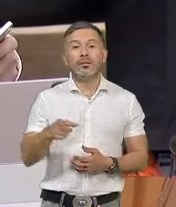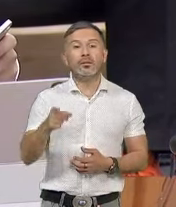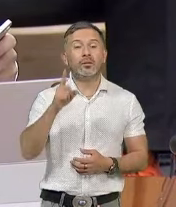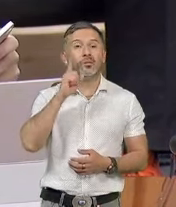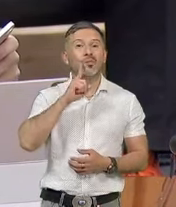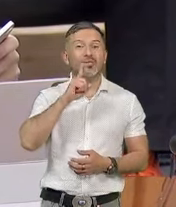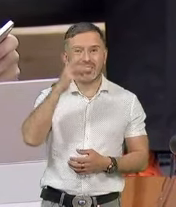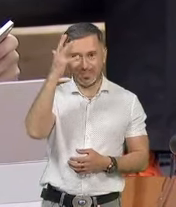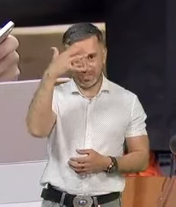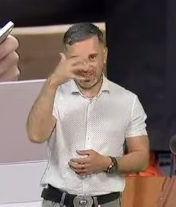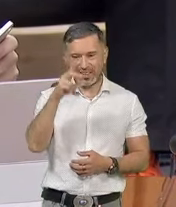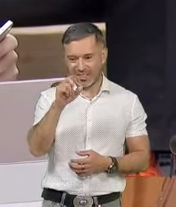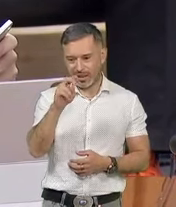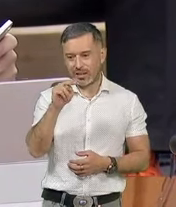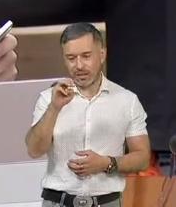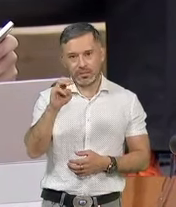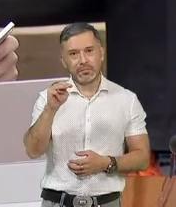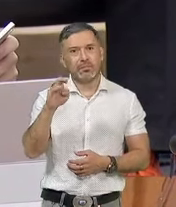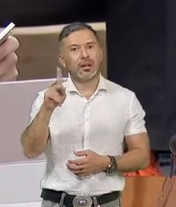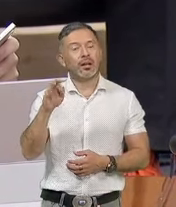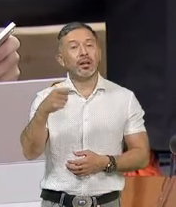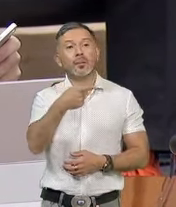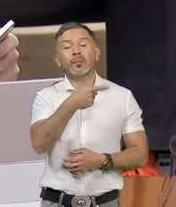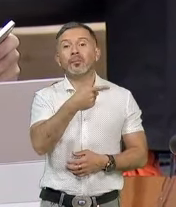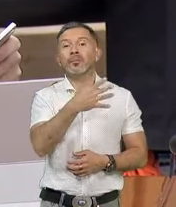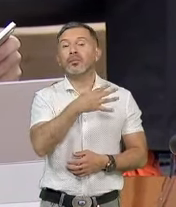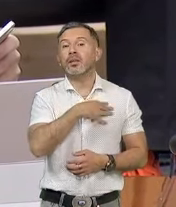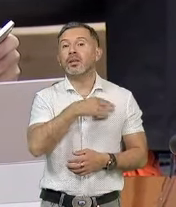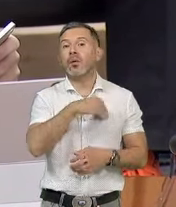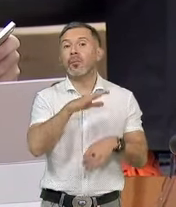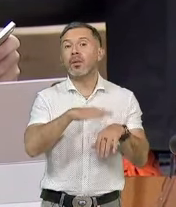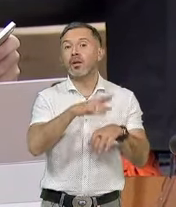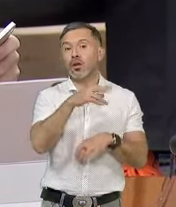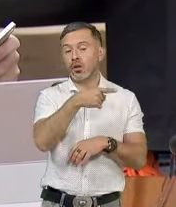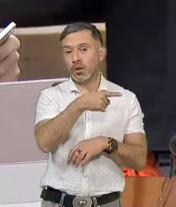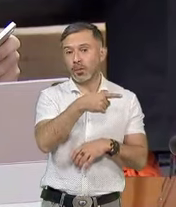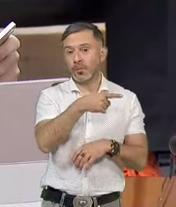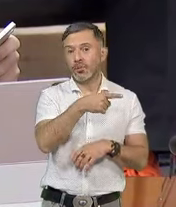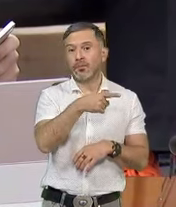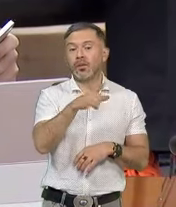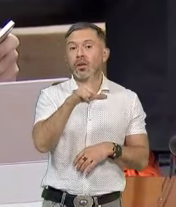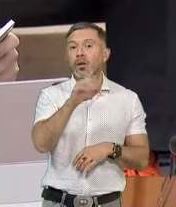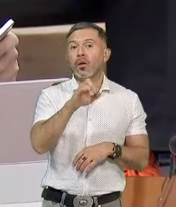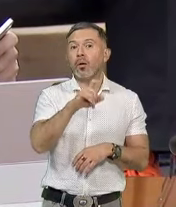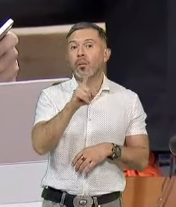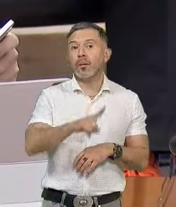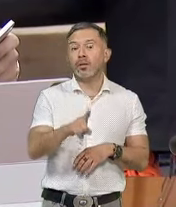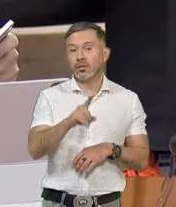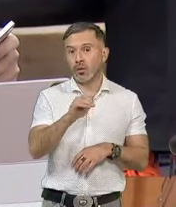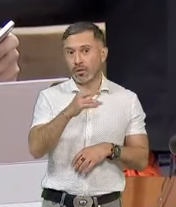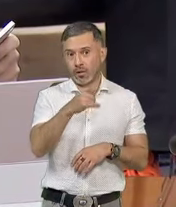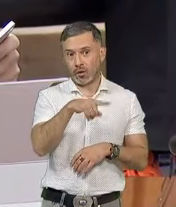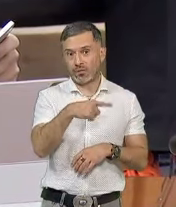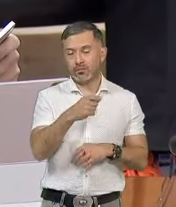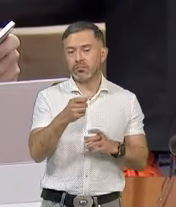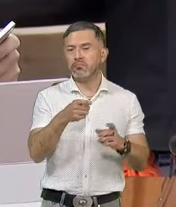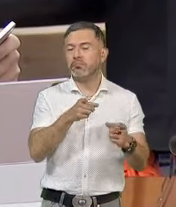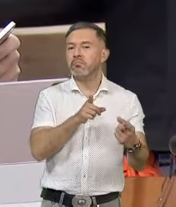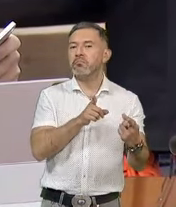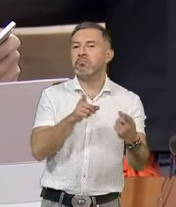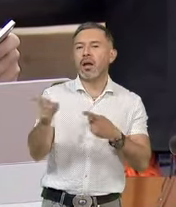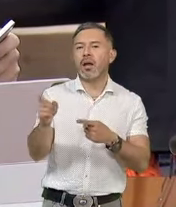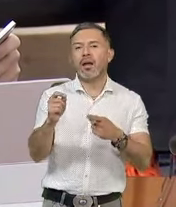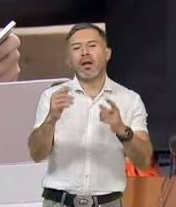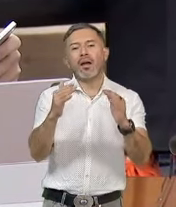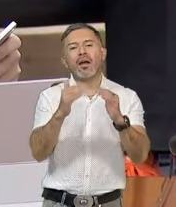ante señalamientos del hijo mayor de Andrés Manuel López Obrador por la polémica casa